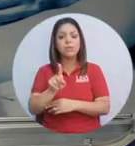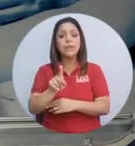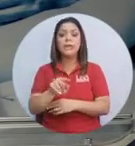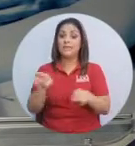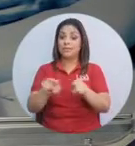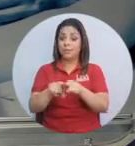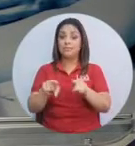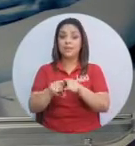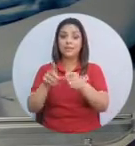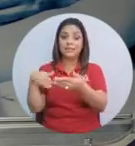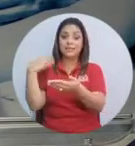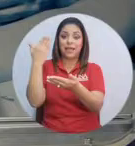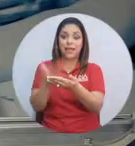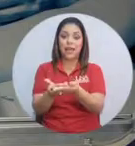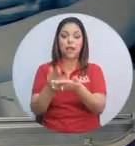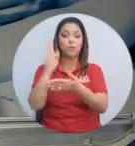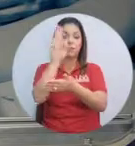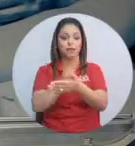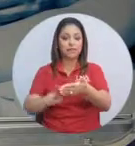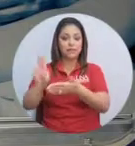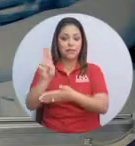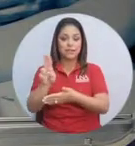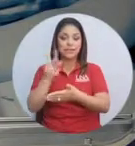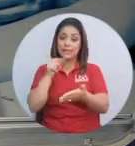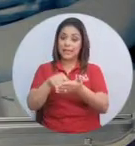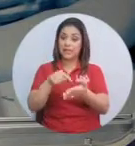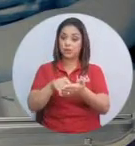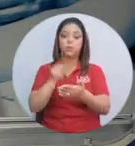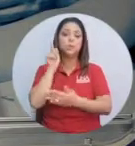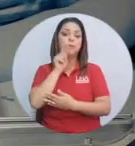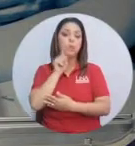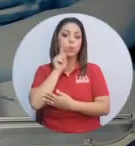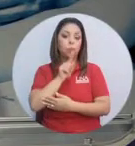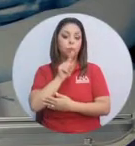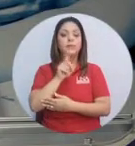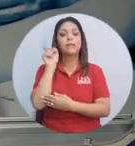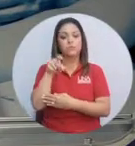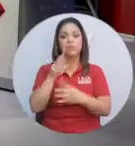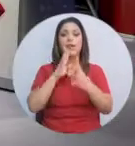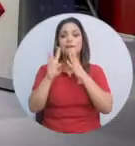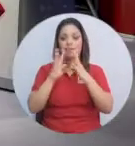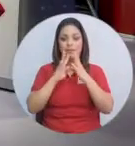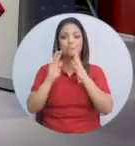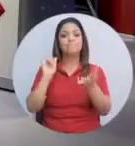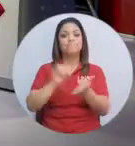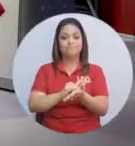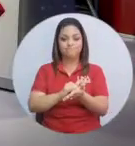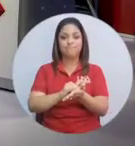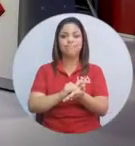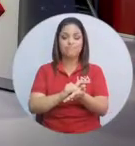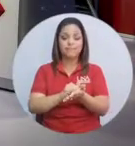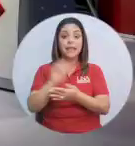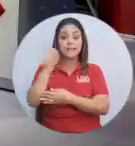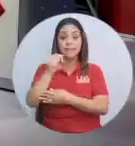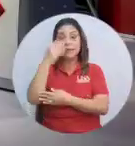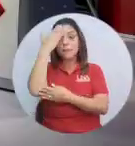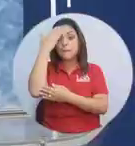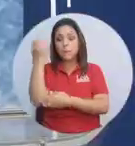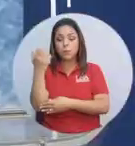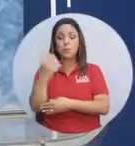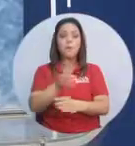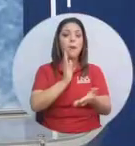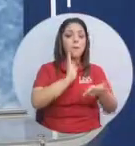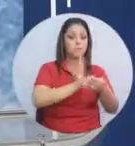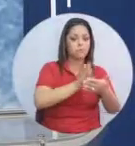porque llega también a las universidades. Y ese es un mito del que tal vez más adelante podamos hablar. Sí, y es que el bullying, ¿verdad? Y